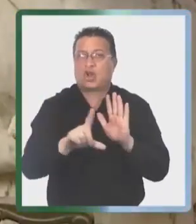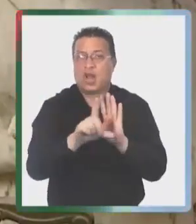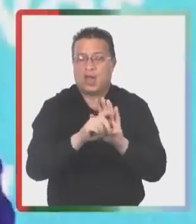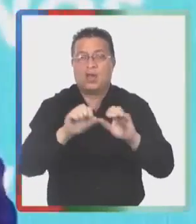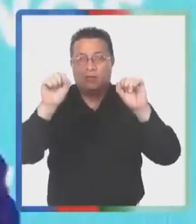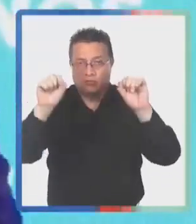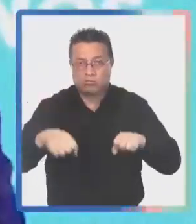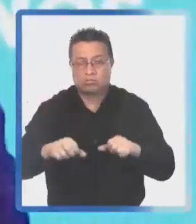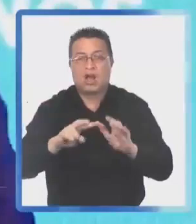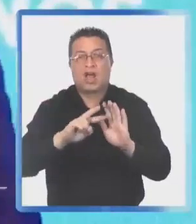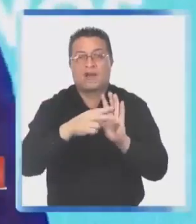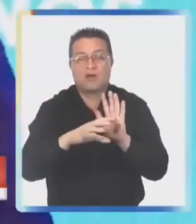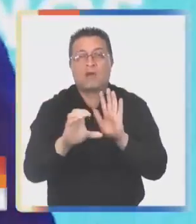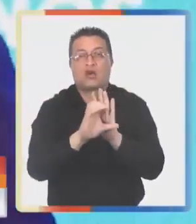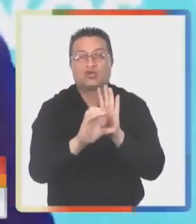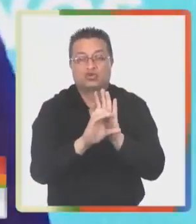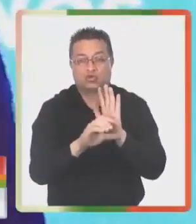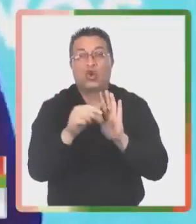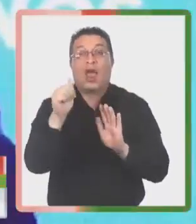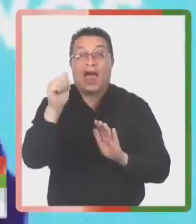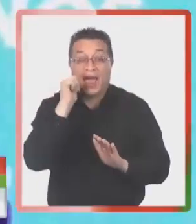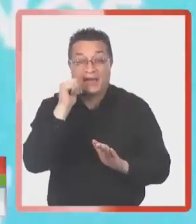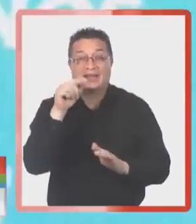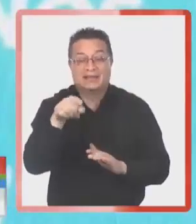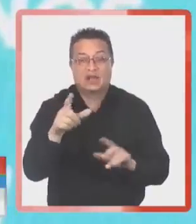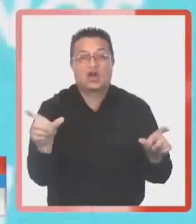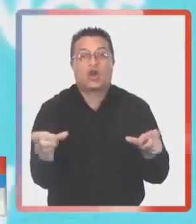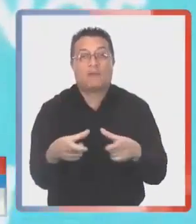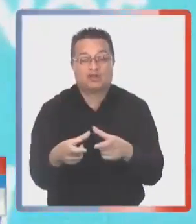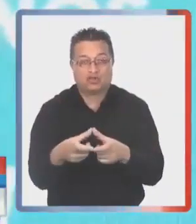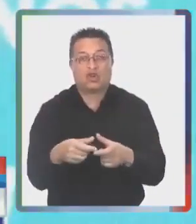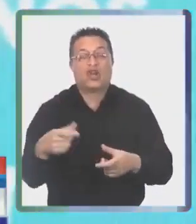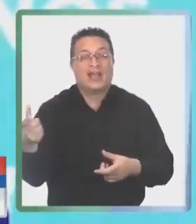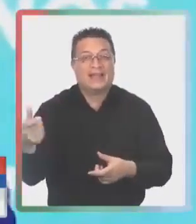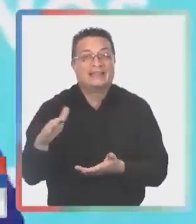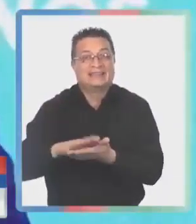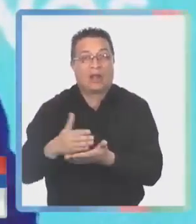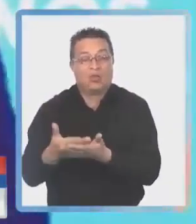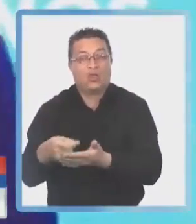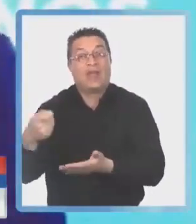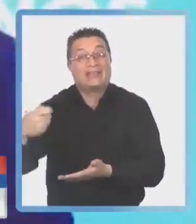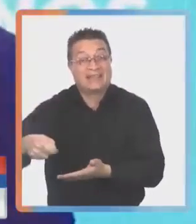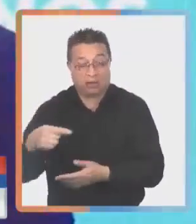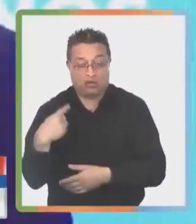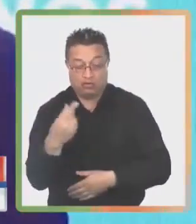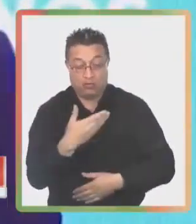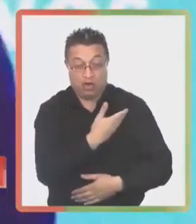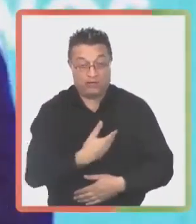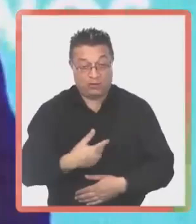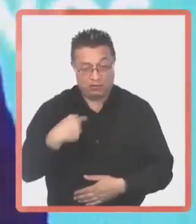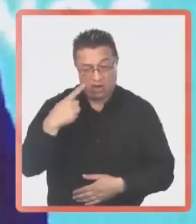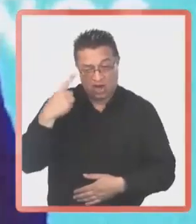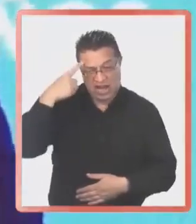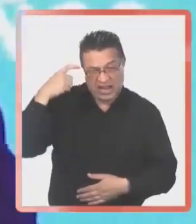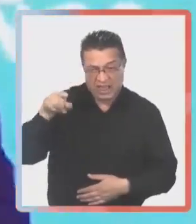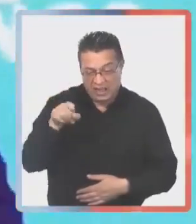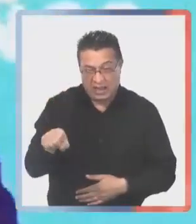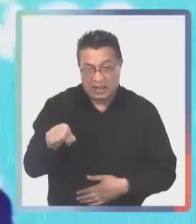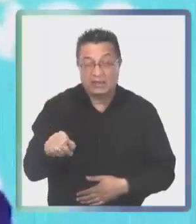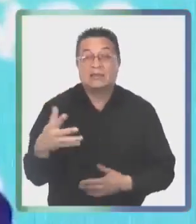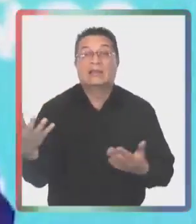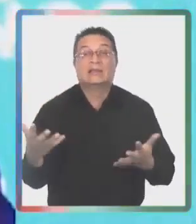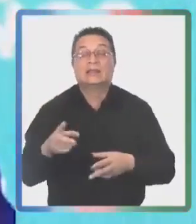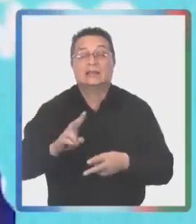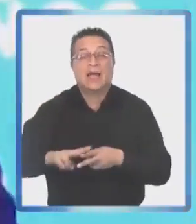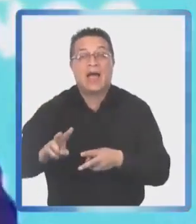proyecto de ley que se aprobó de la reforma constitucional el día de ayer en la Comisión de Salud del Senado, porque desde nuestra perspectiva como gobierno, lo que